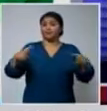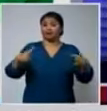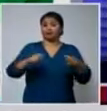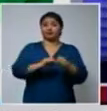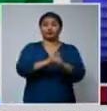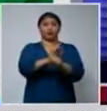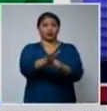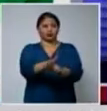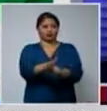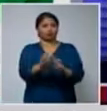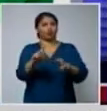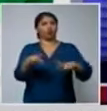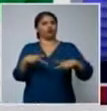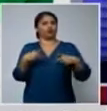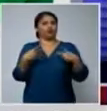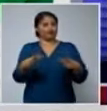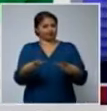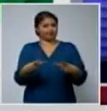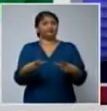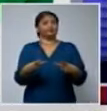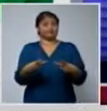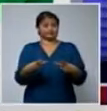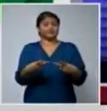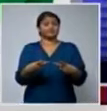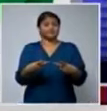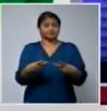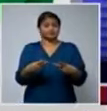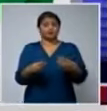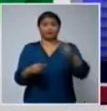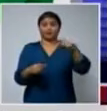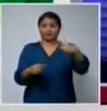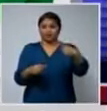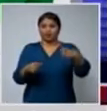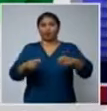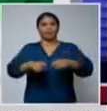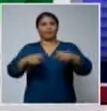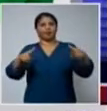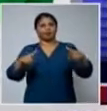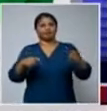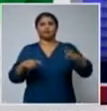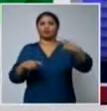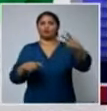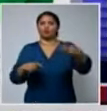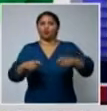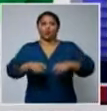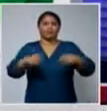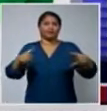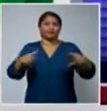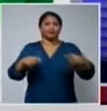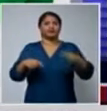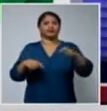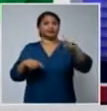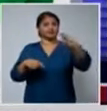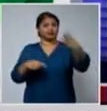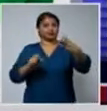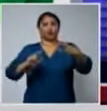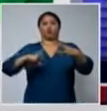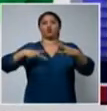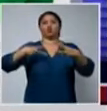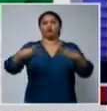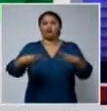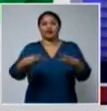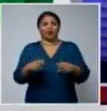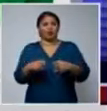algunos, que realmente se prolonga en el tiempo, ¿no? Realmente se ha hecho muy difícil el